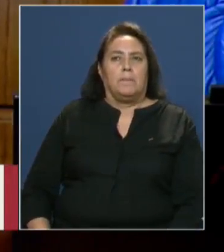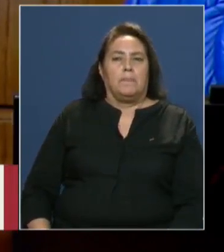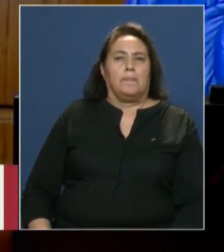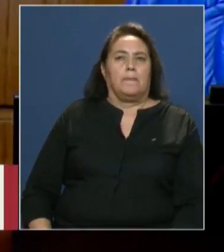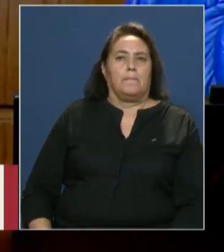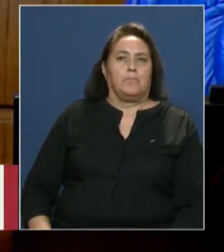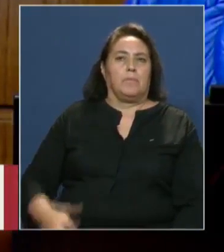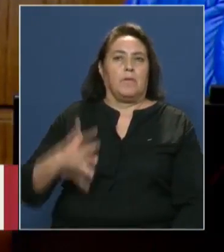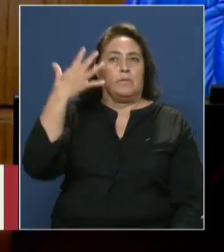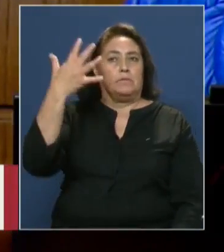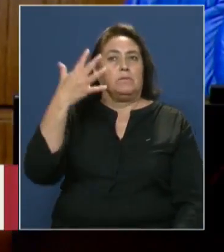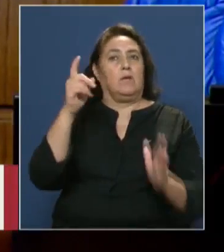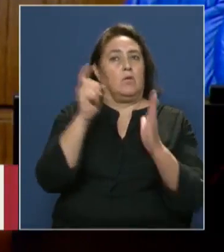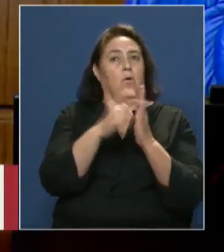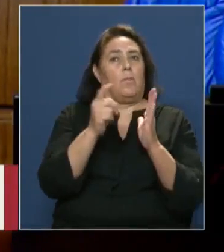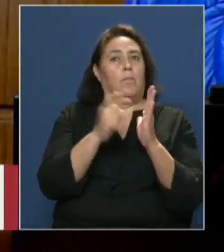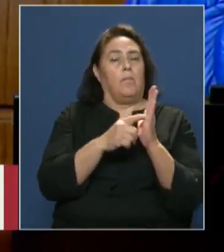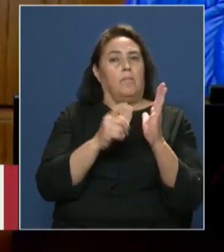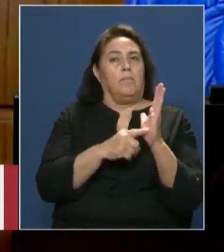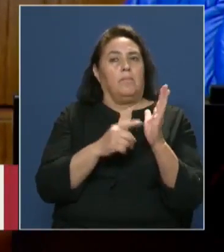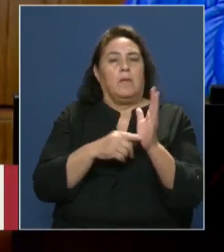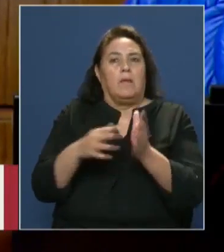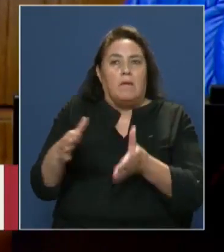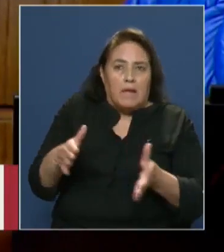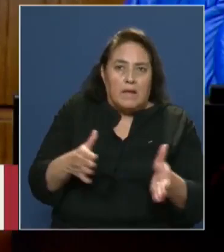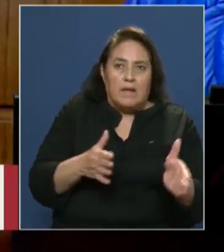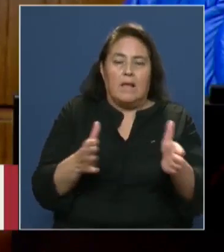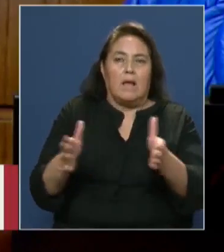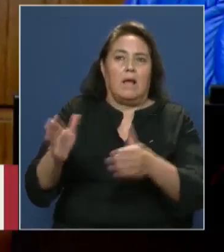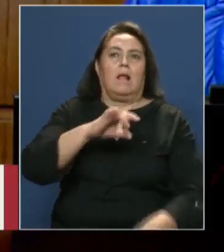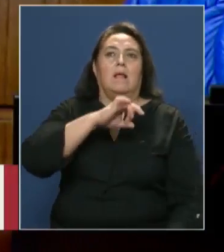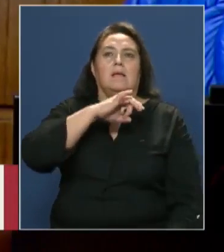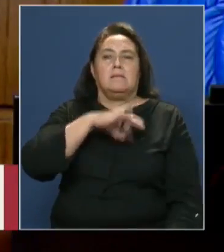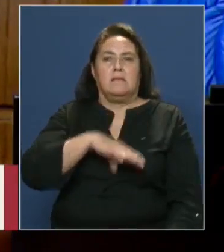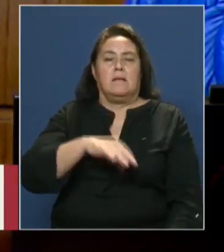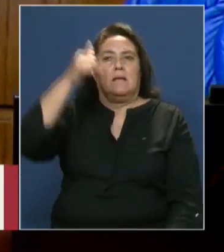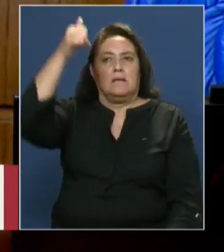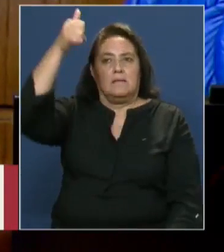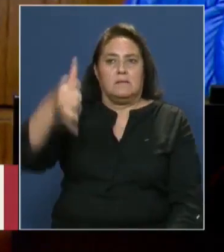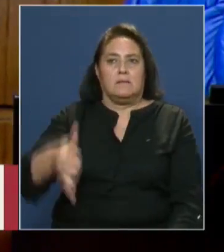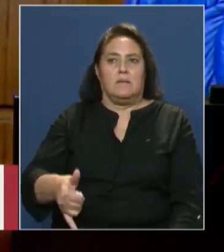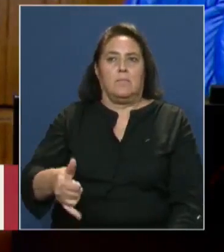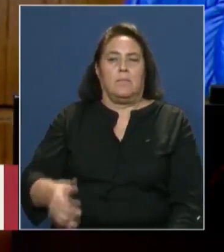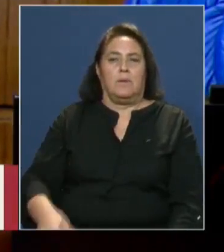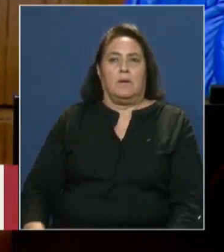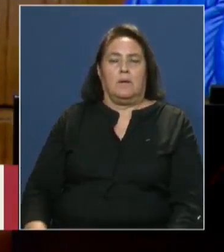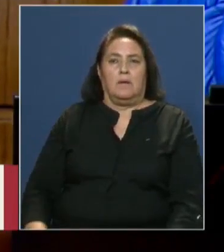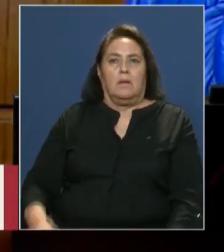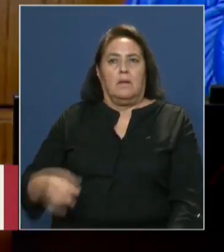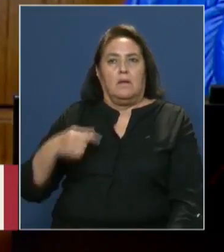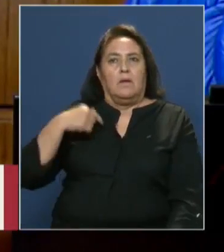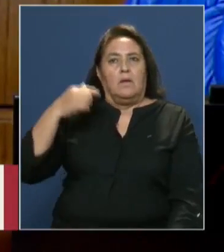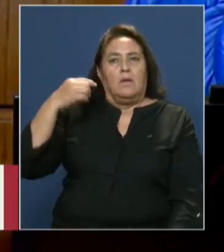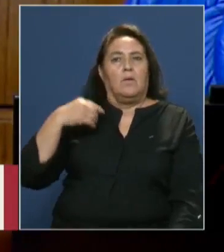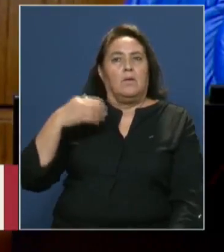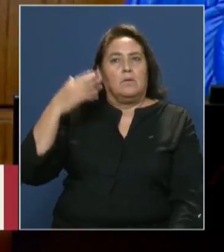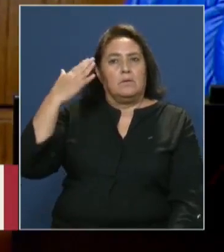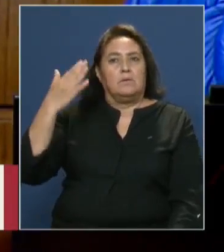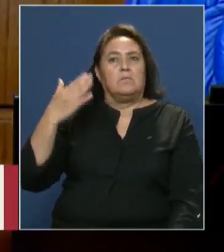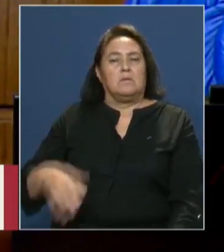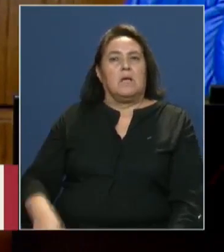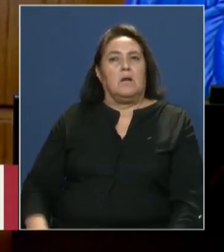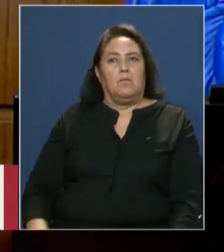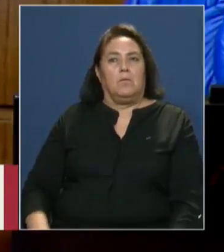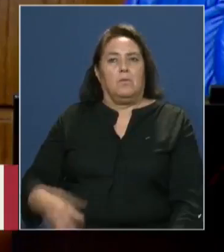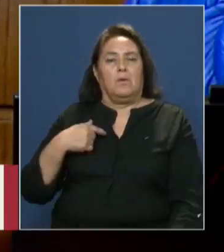5 puntos debieran guiar la acción de Chile siempre. Yo saludo que se establezca el Día de la Paz en